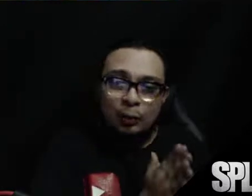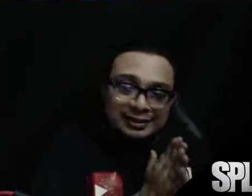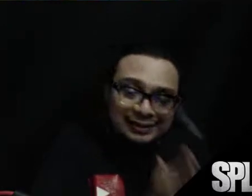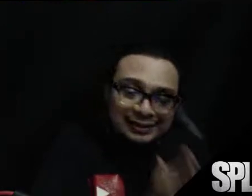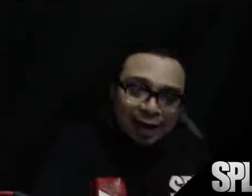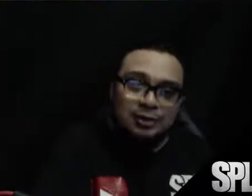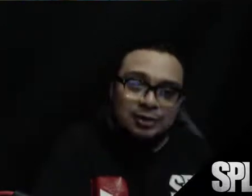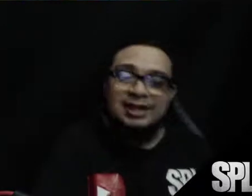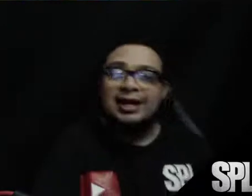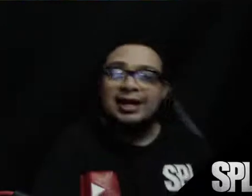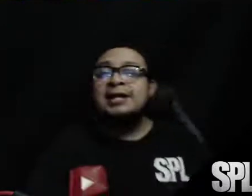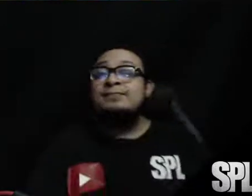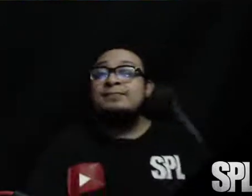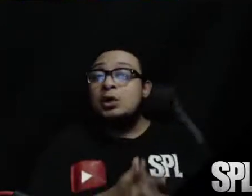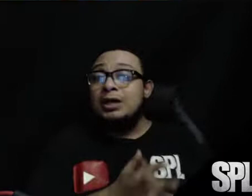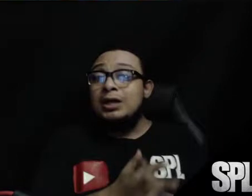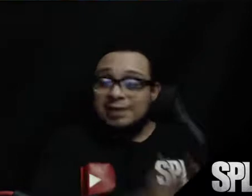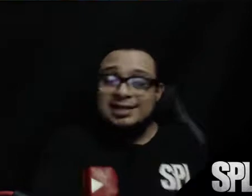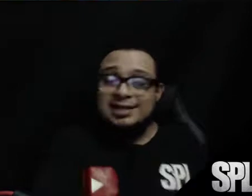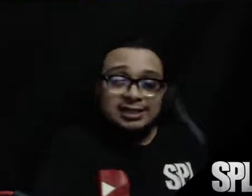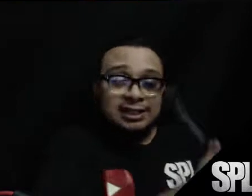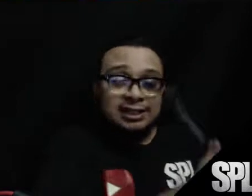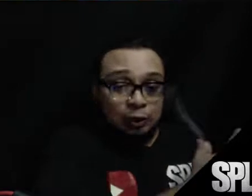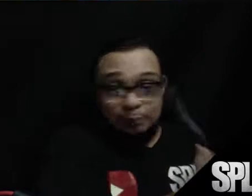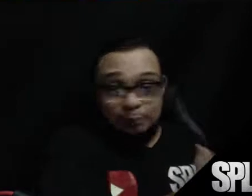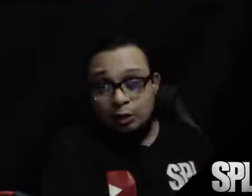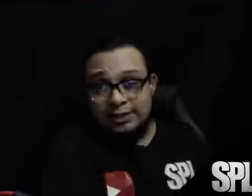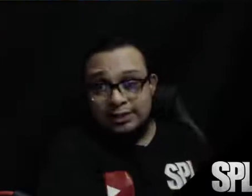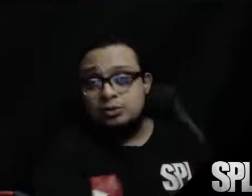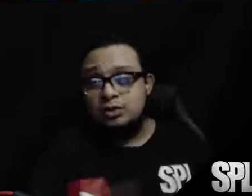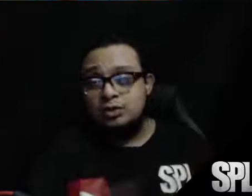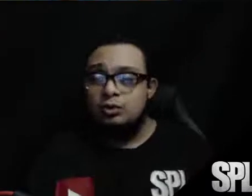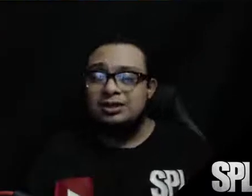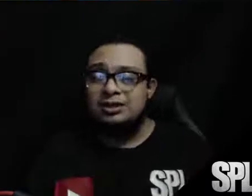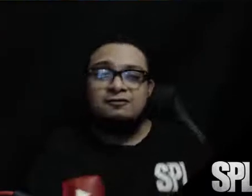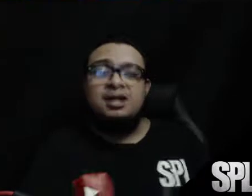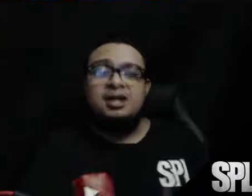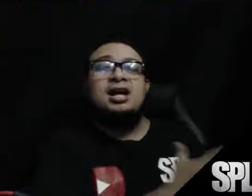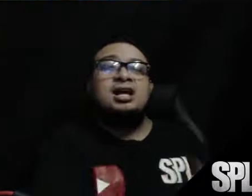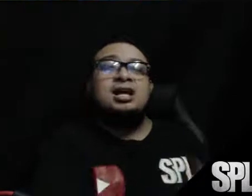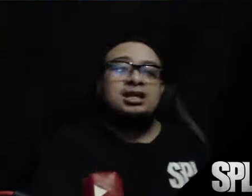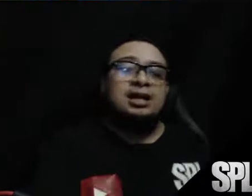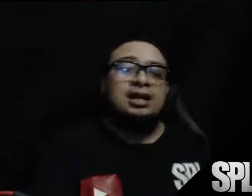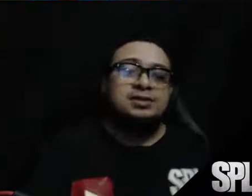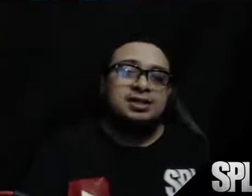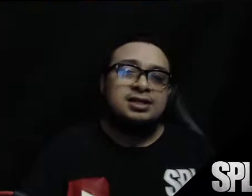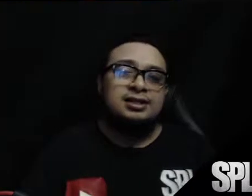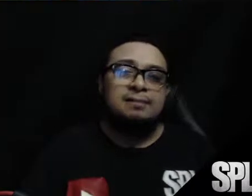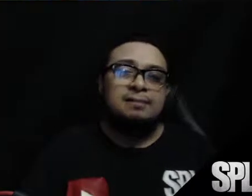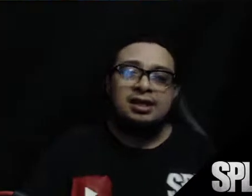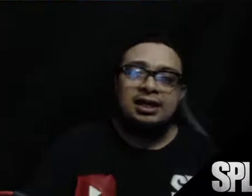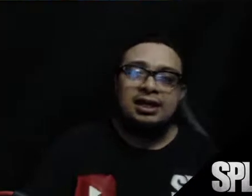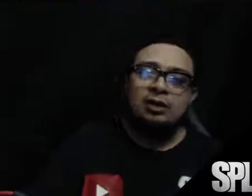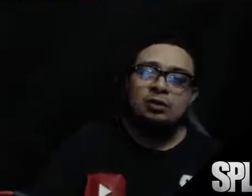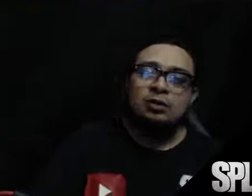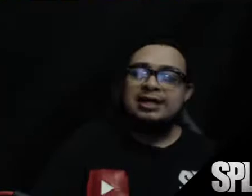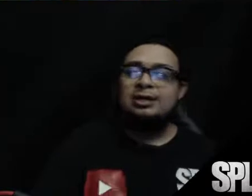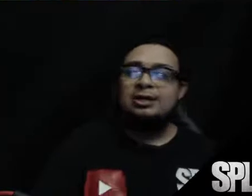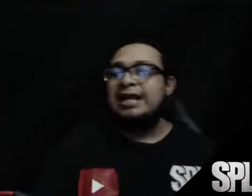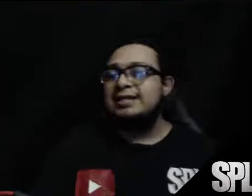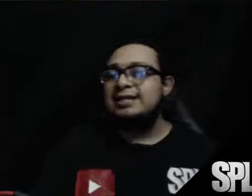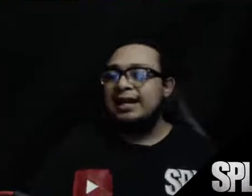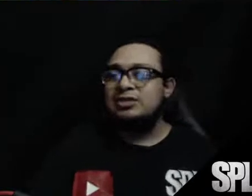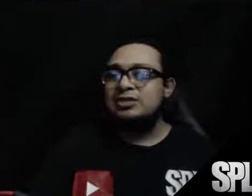tu comentario acerca de lo que piensas, de lo que está sucediendo entre Frena y el presidente mexicano